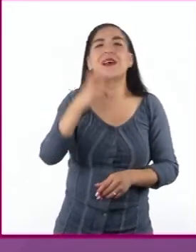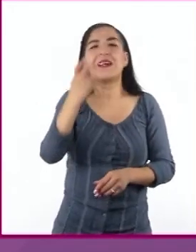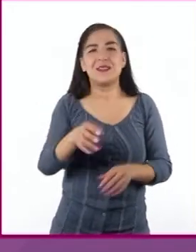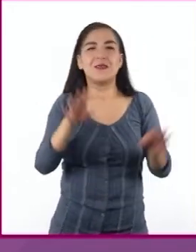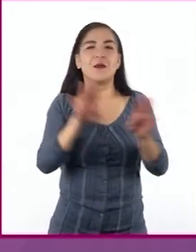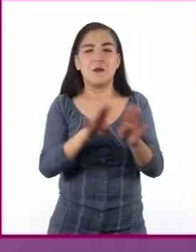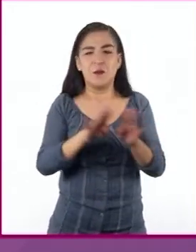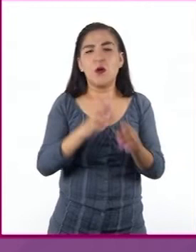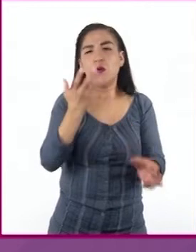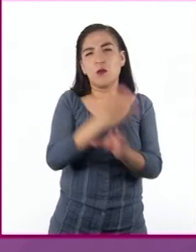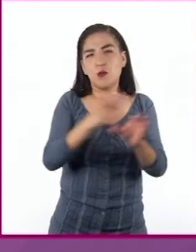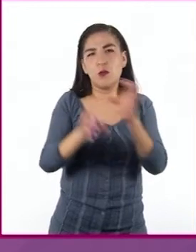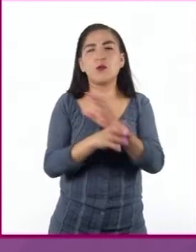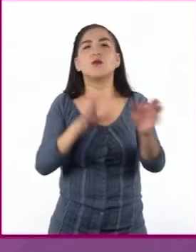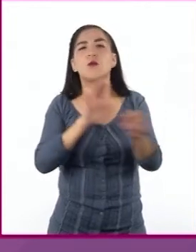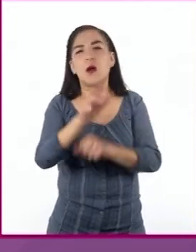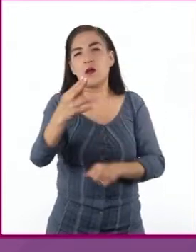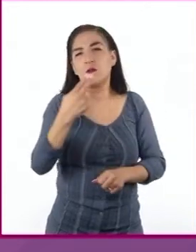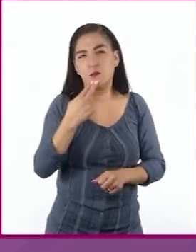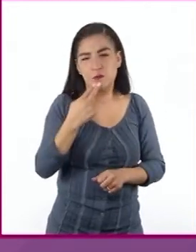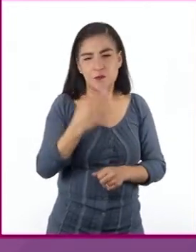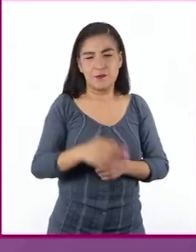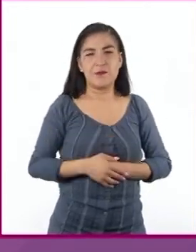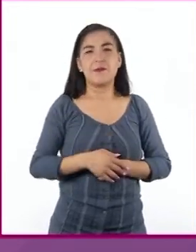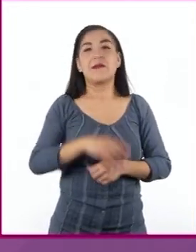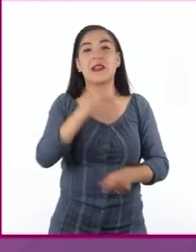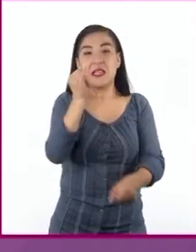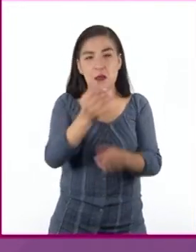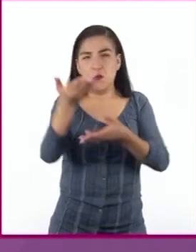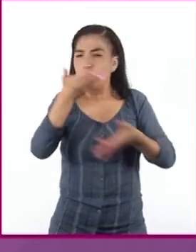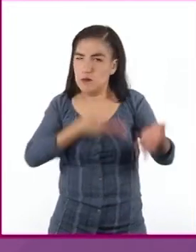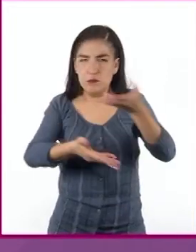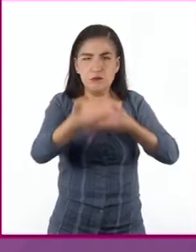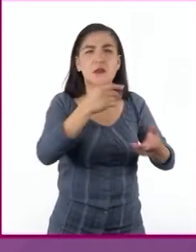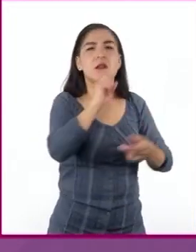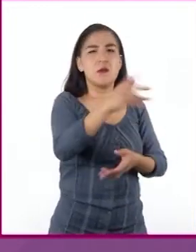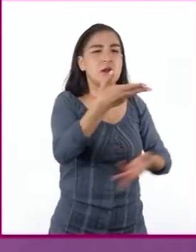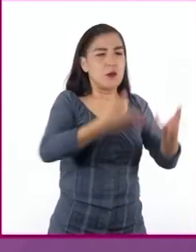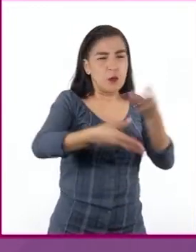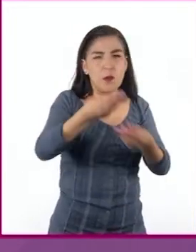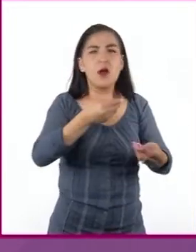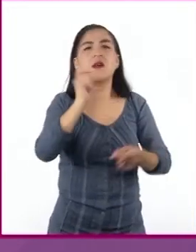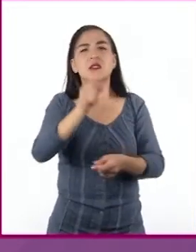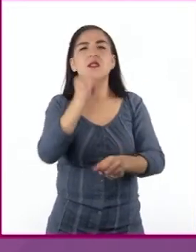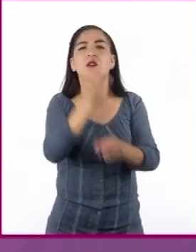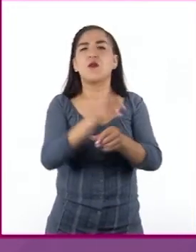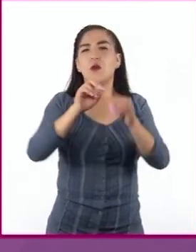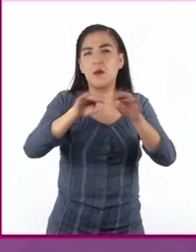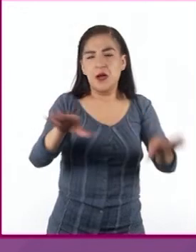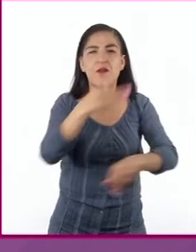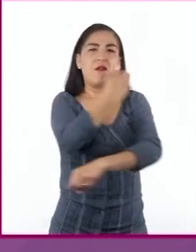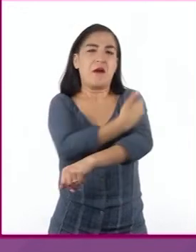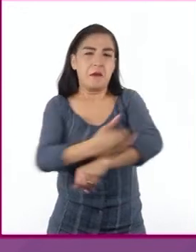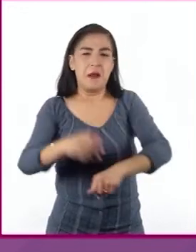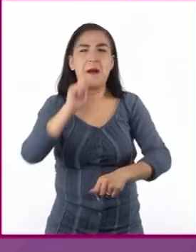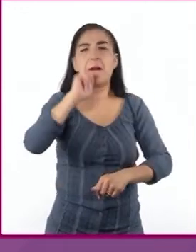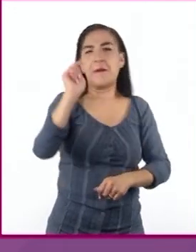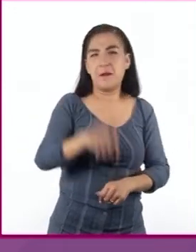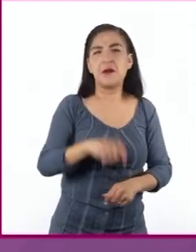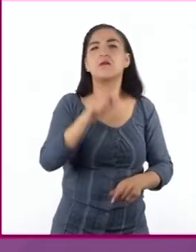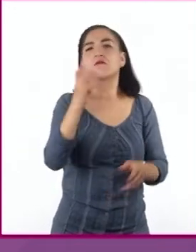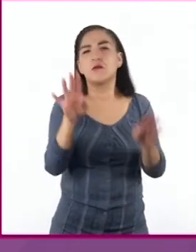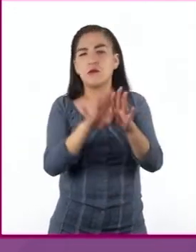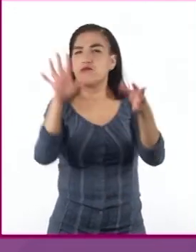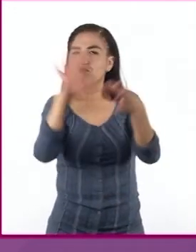Compartir información confiable con otras personas, familiares y amistades. Asumir una postura